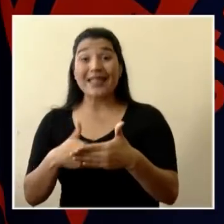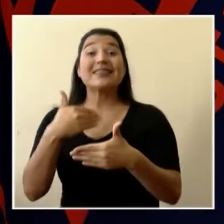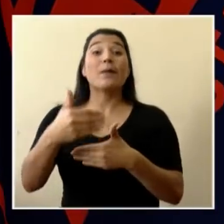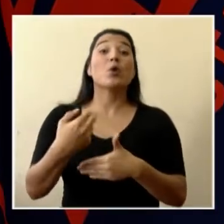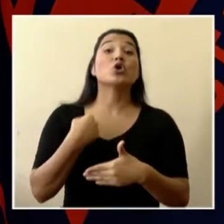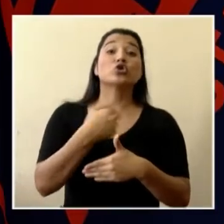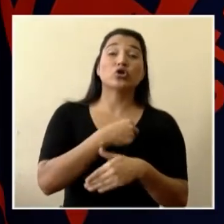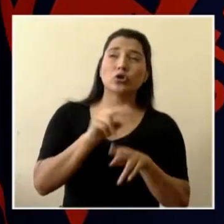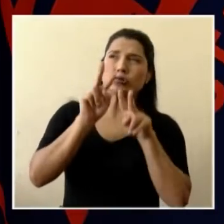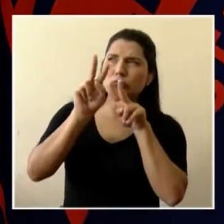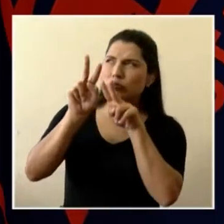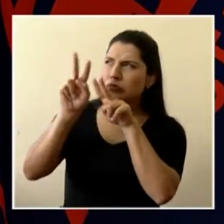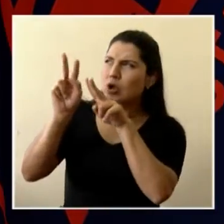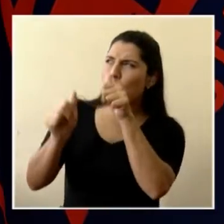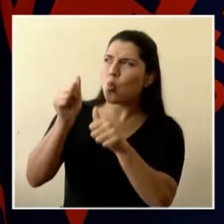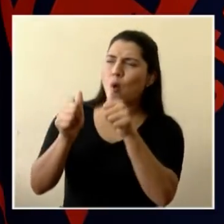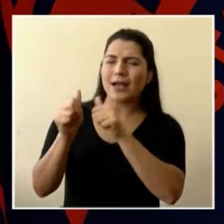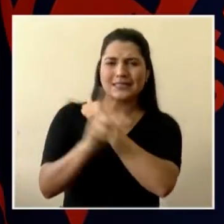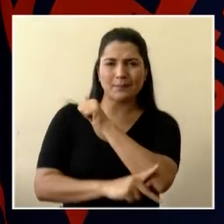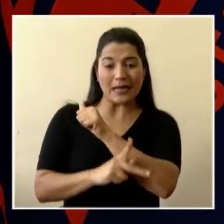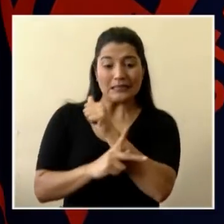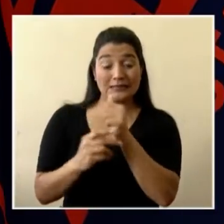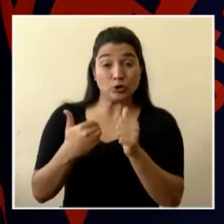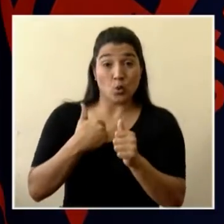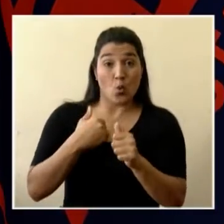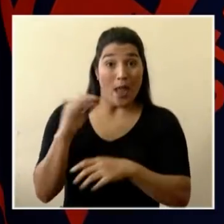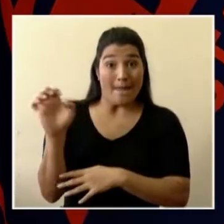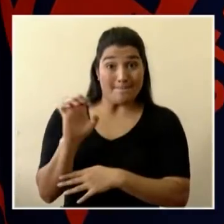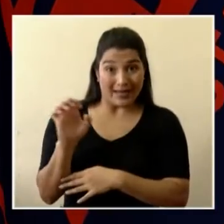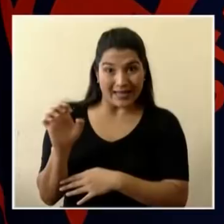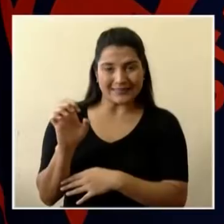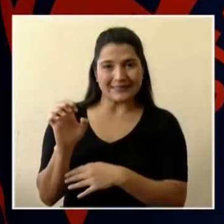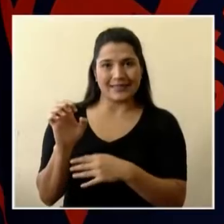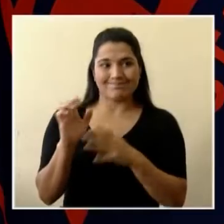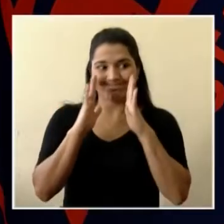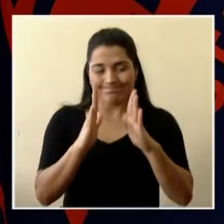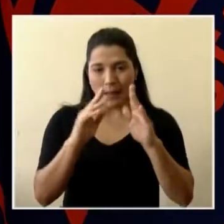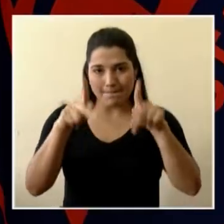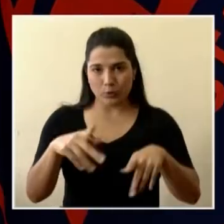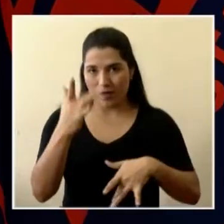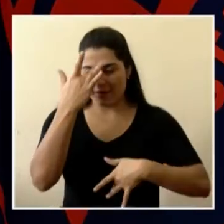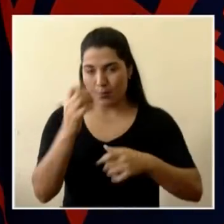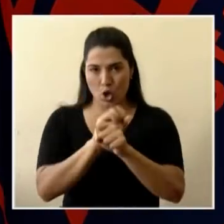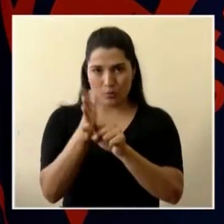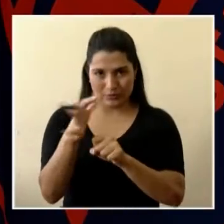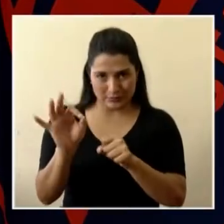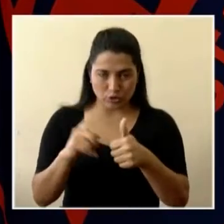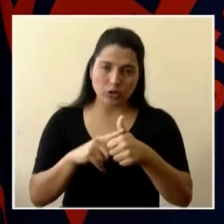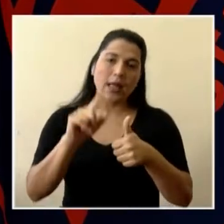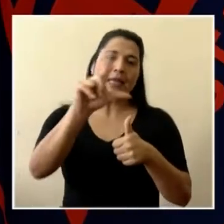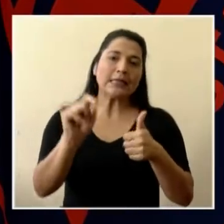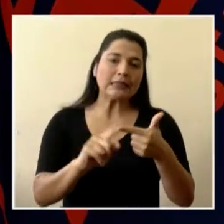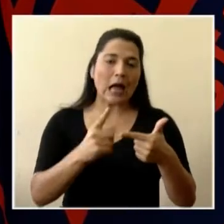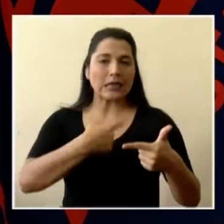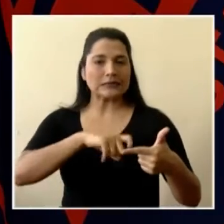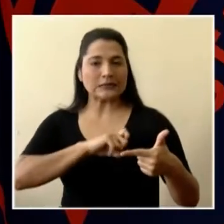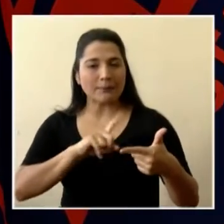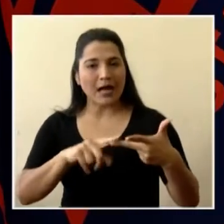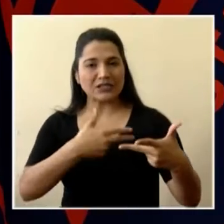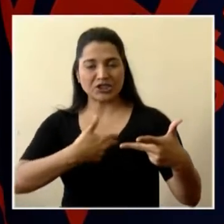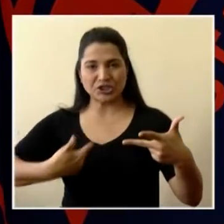estaban teniendo en esos momentos emergencias en cuanto al manejo de pacientes con COVID. Analizamos la situación de Italia, la situación de España, la situación de